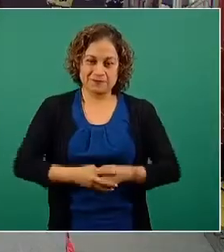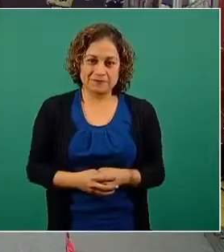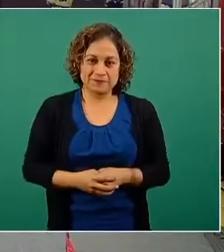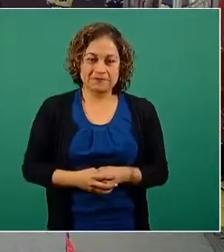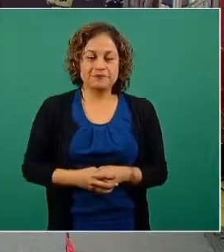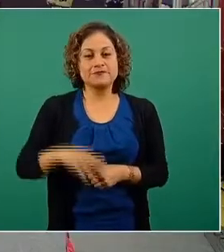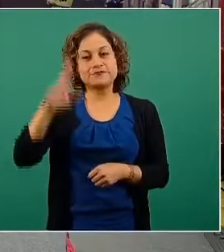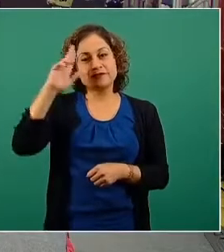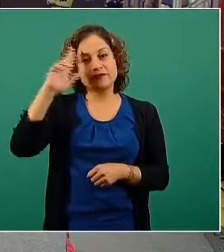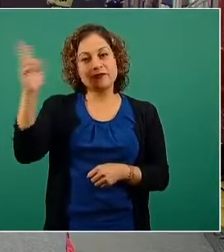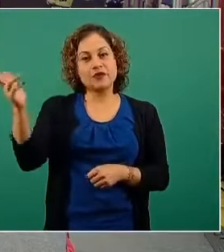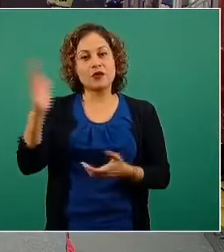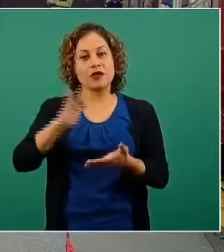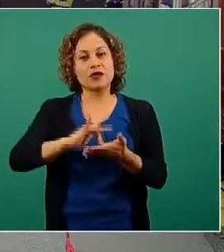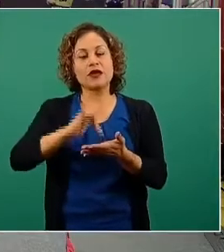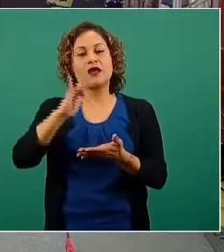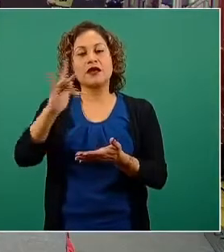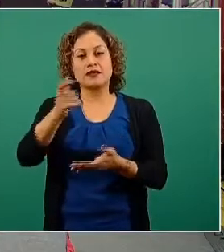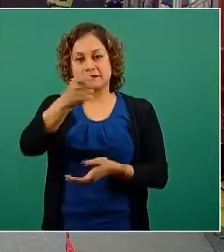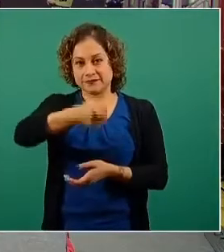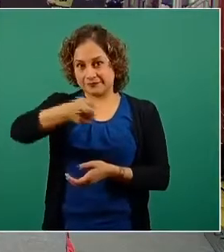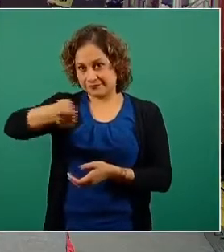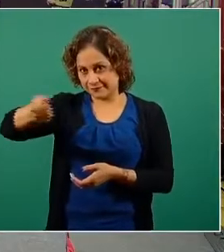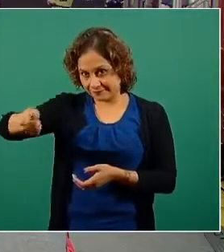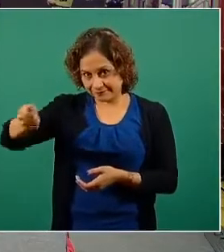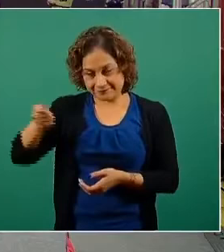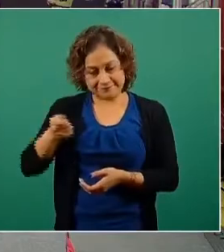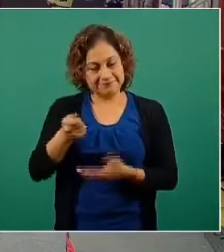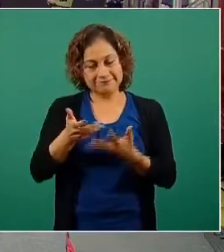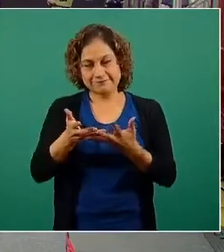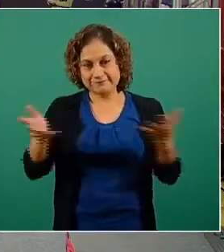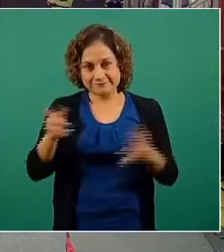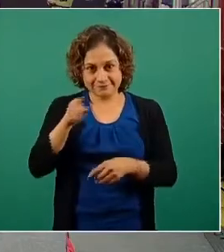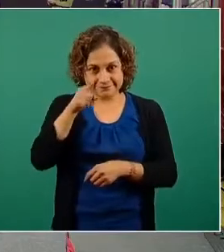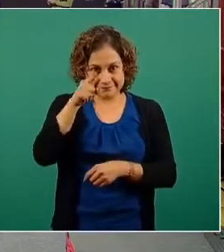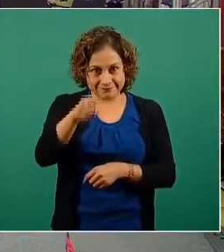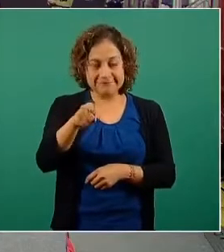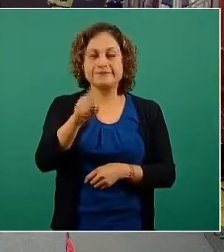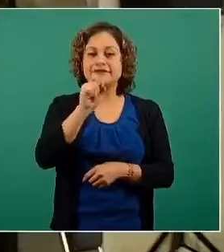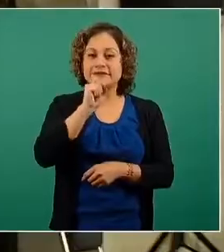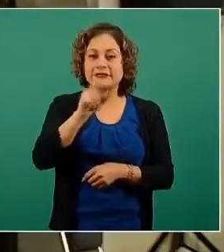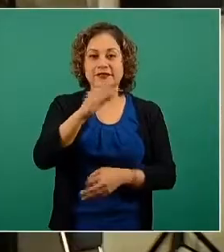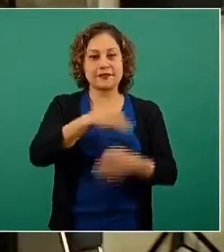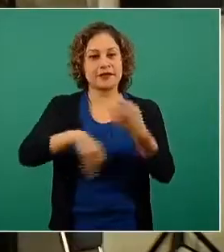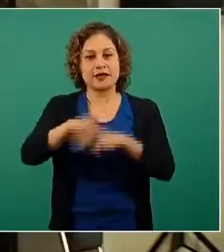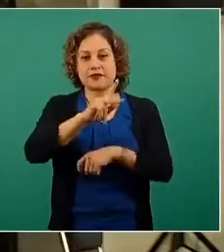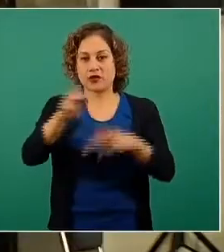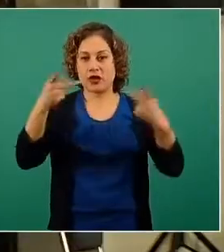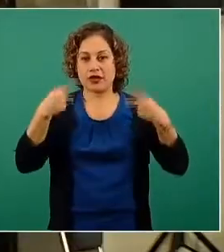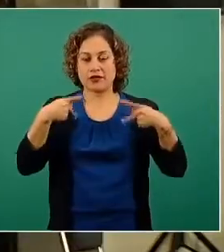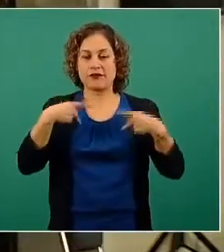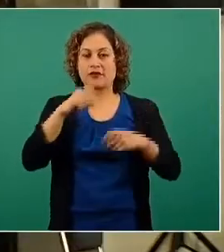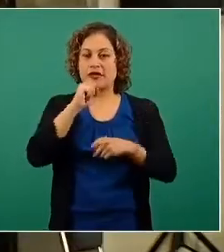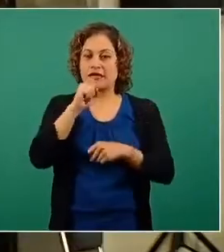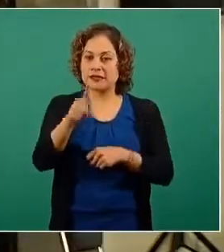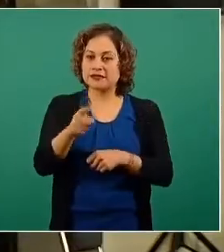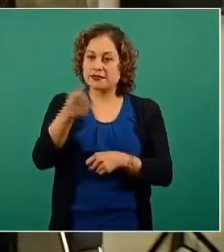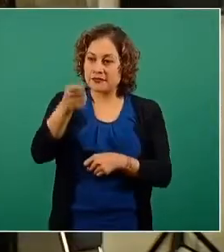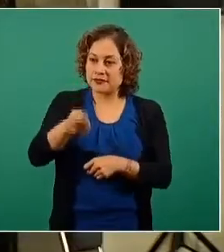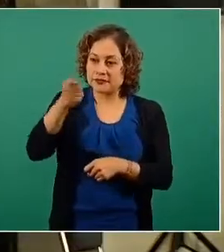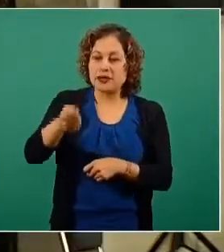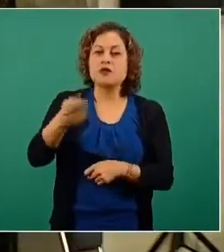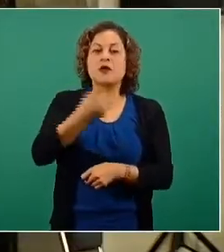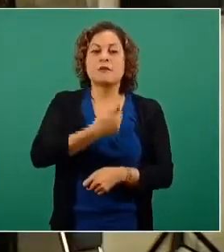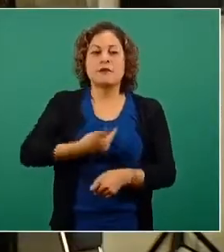Adelante. Hola, muchas gracias. Saludos grandes a usted, a todo el público y también al presidente Andrés Manuel López Obrador, que